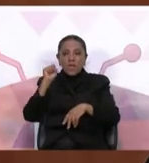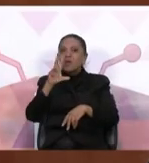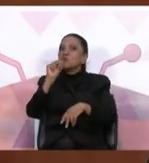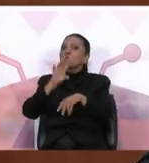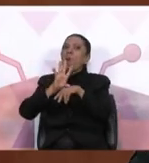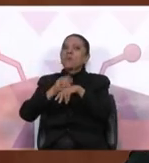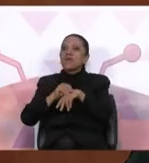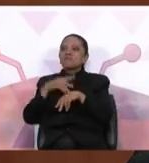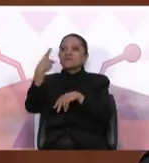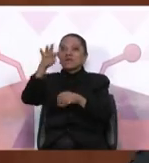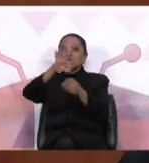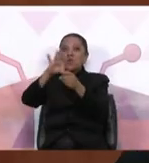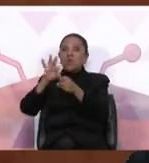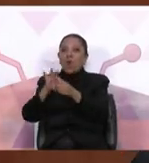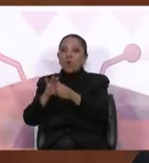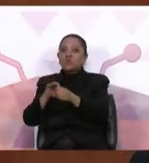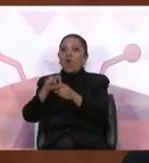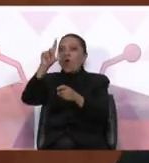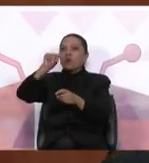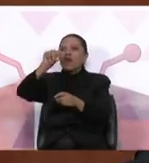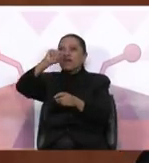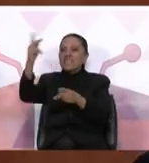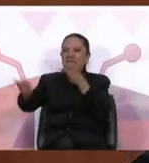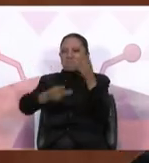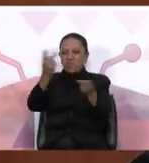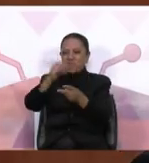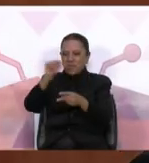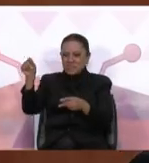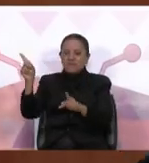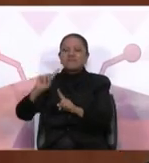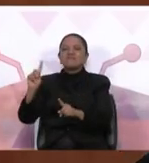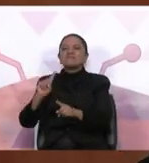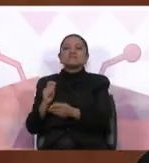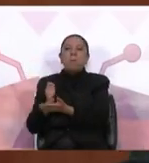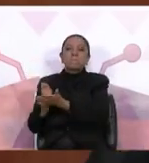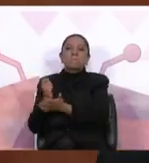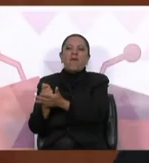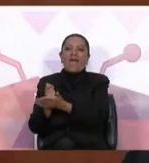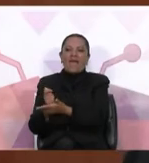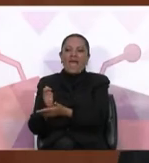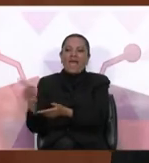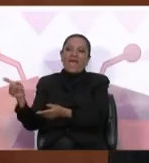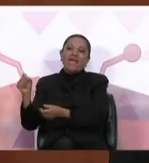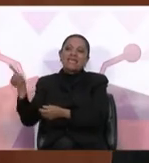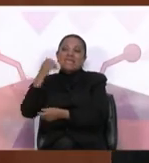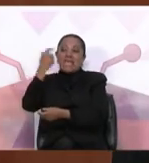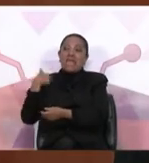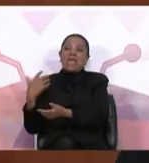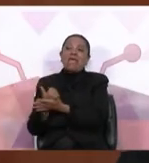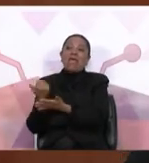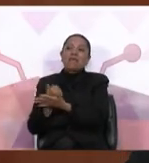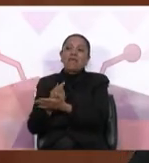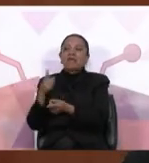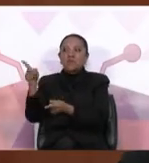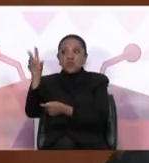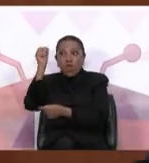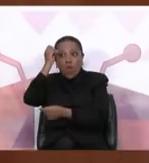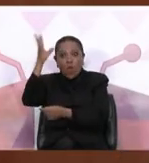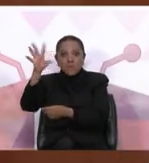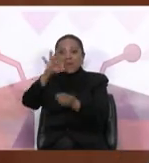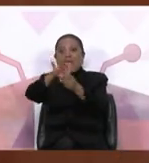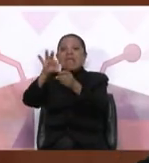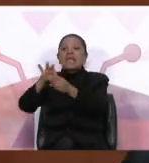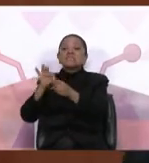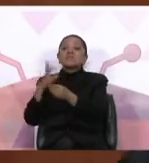encuestas las encuestas las pagan los que quieren verse ganadores por ello no olvides que las elecciones se ganan con votos